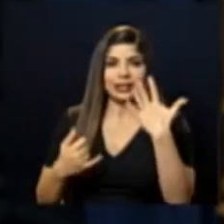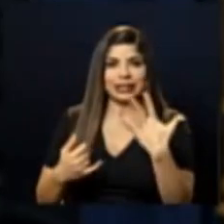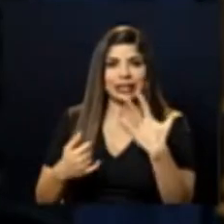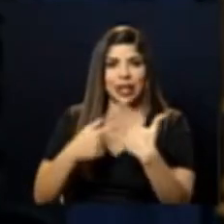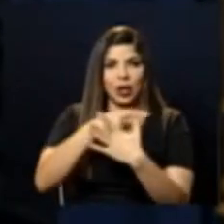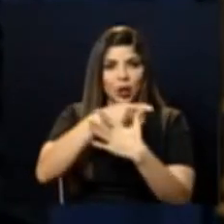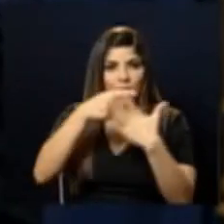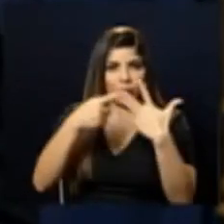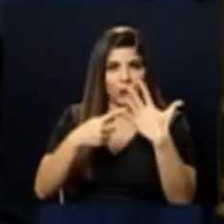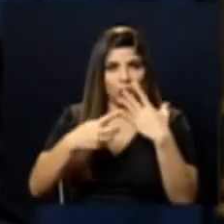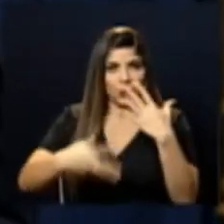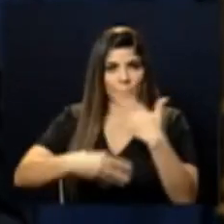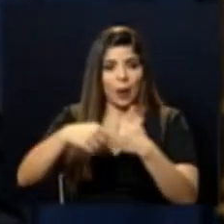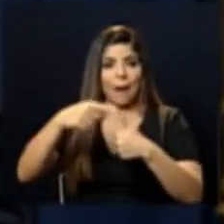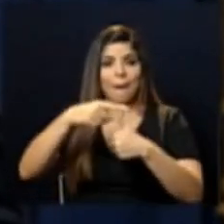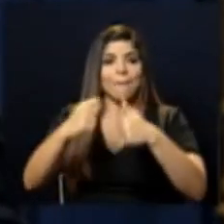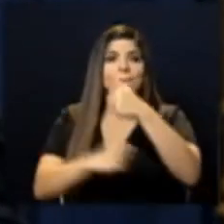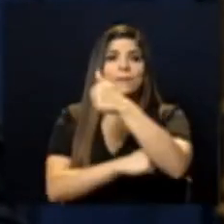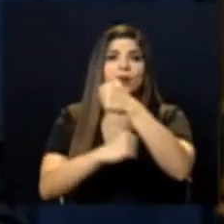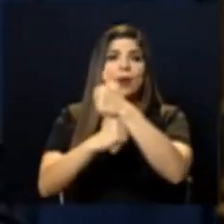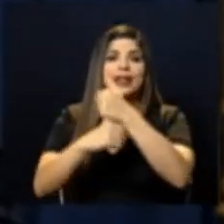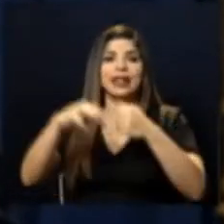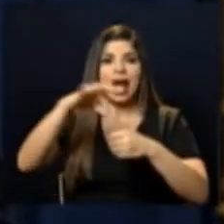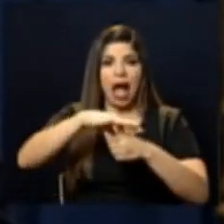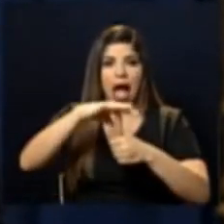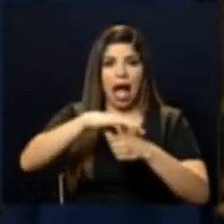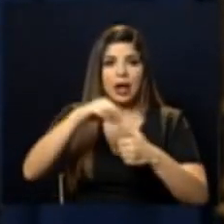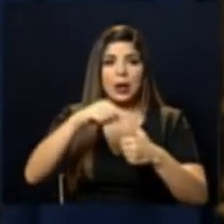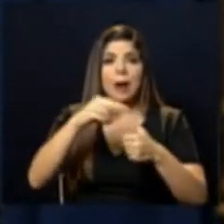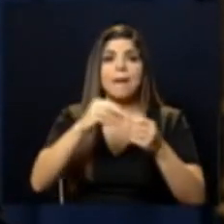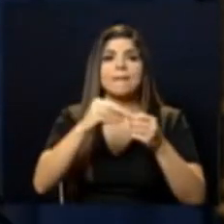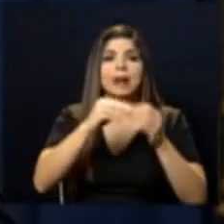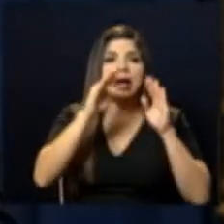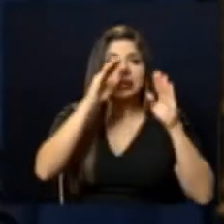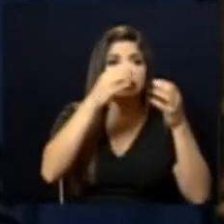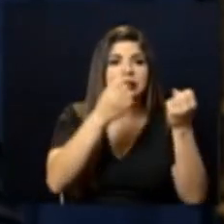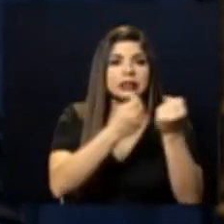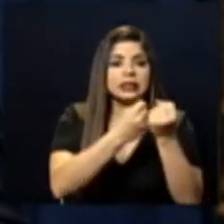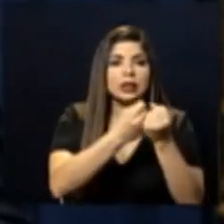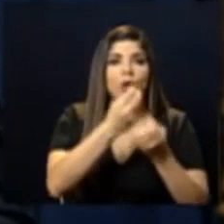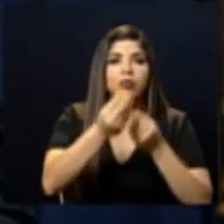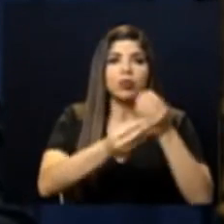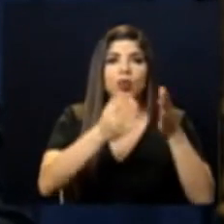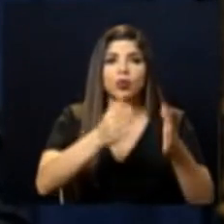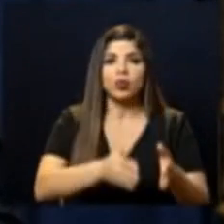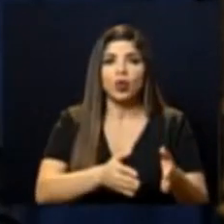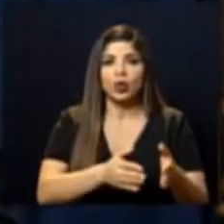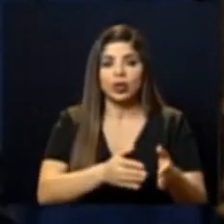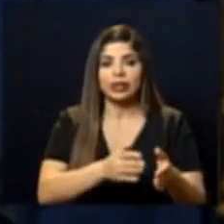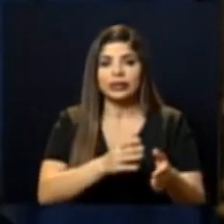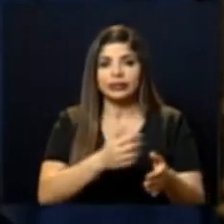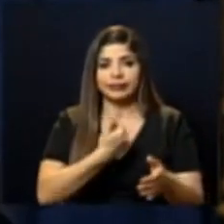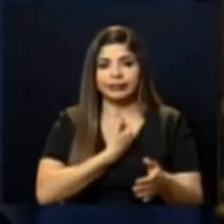5 componentes. Puente al Agro, que se enfoca en los productores por cuenta propia.